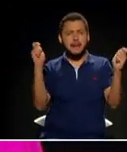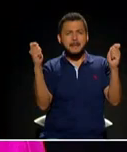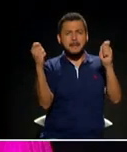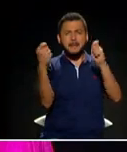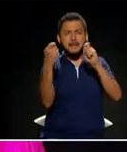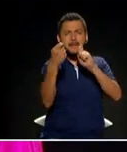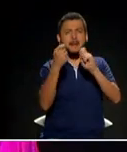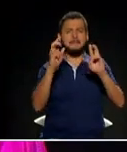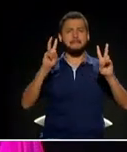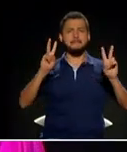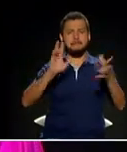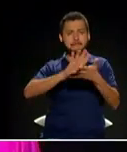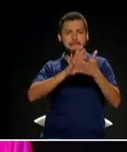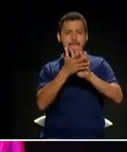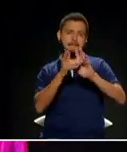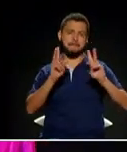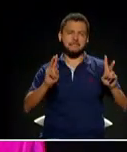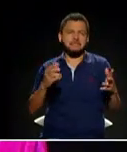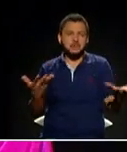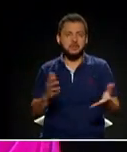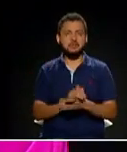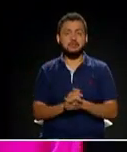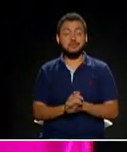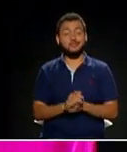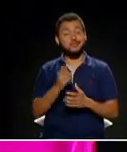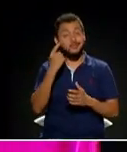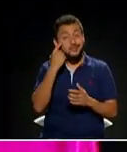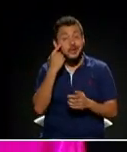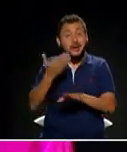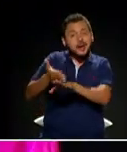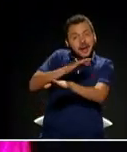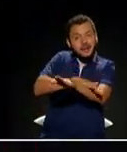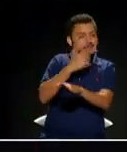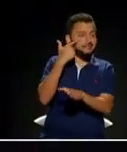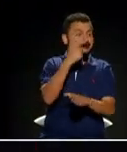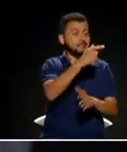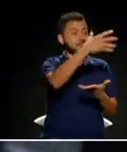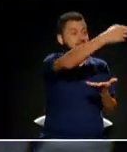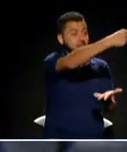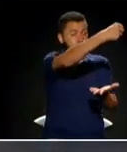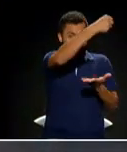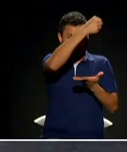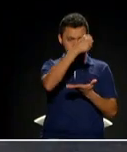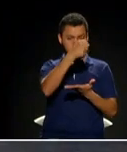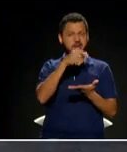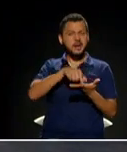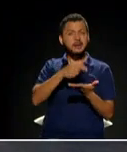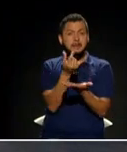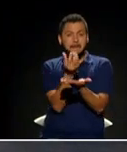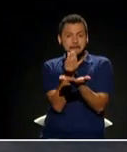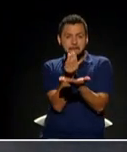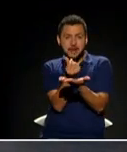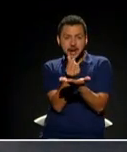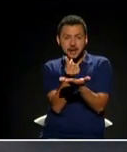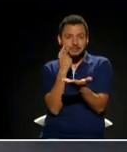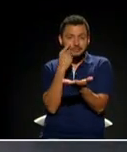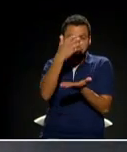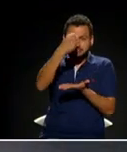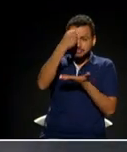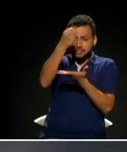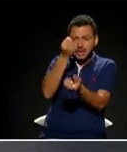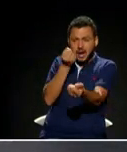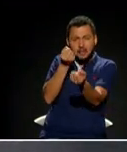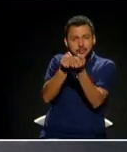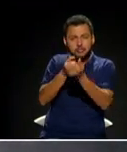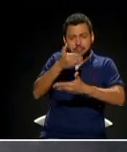previsto que se asignen presupuesto desde cada una de las instancias y que haya acompañamiento en las instancias